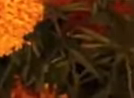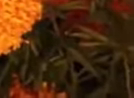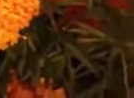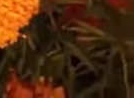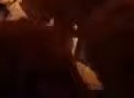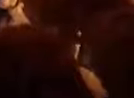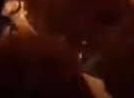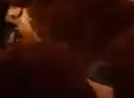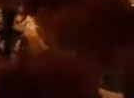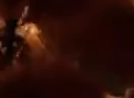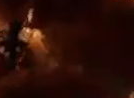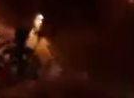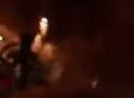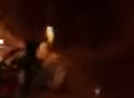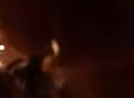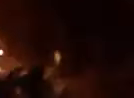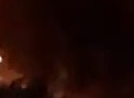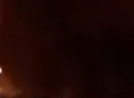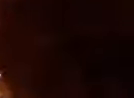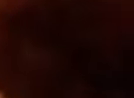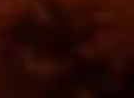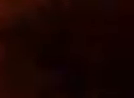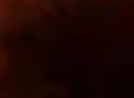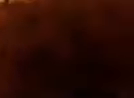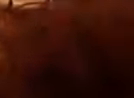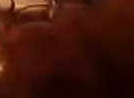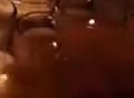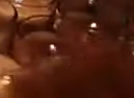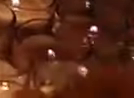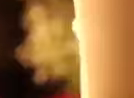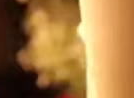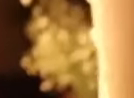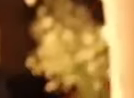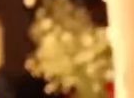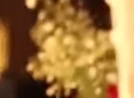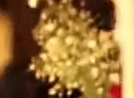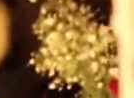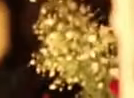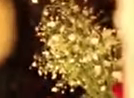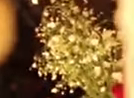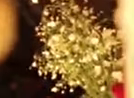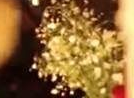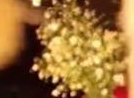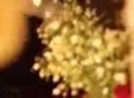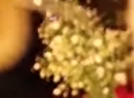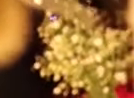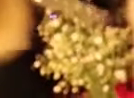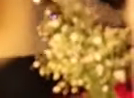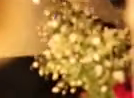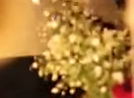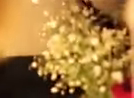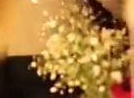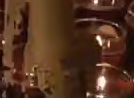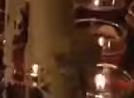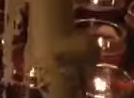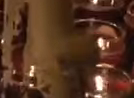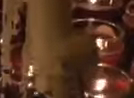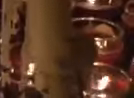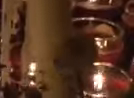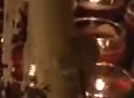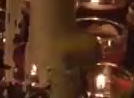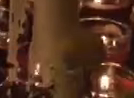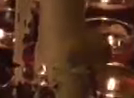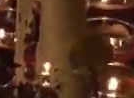haciendo siempre, porque esto nos lo inculcaron nuestros padres antes de fallecer. Ahora seguimos nosotros, sus hijos, sus